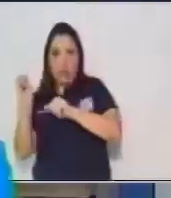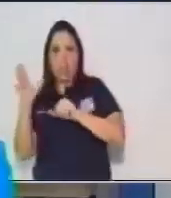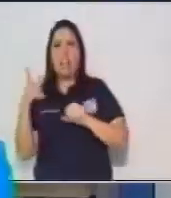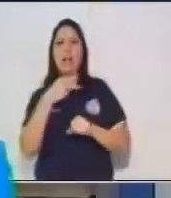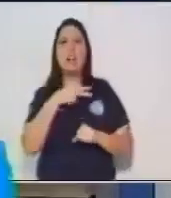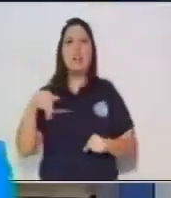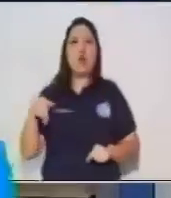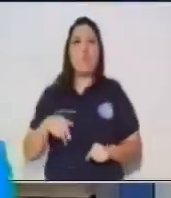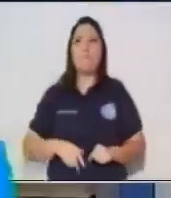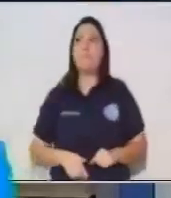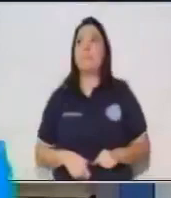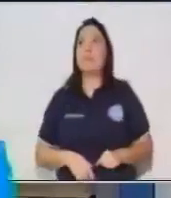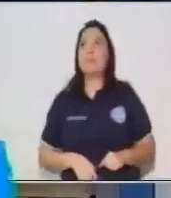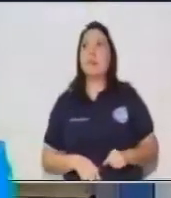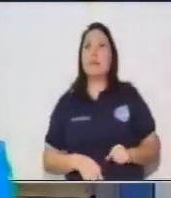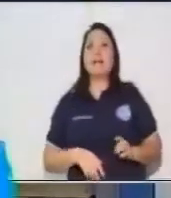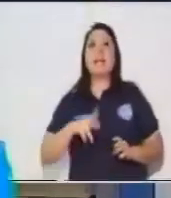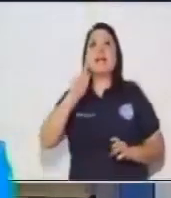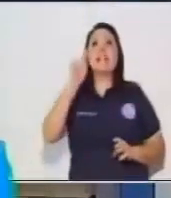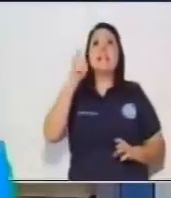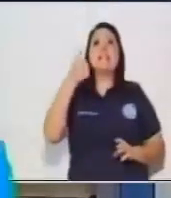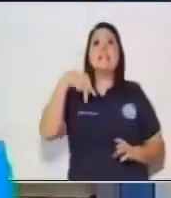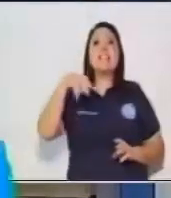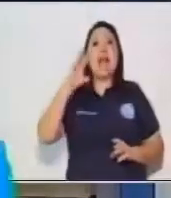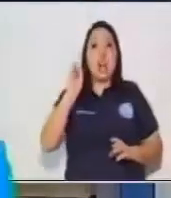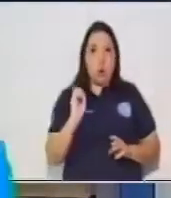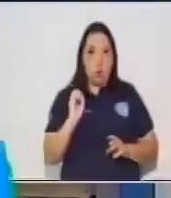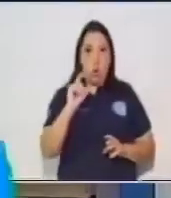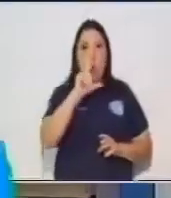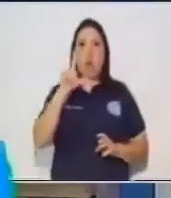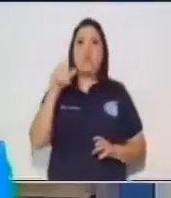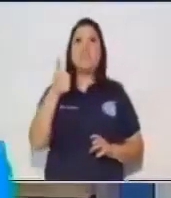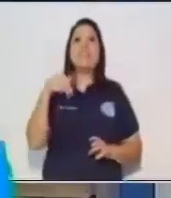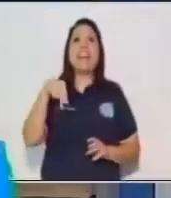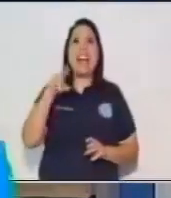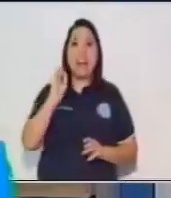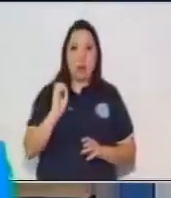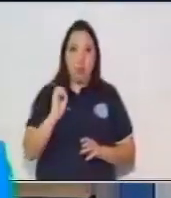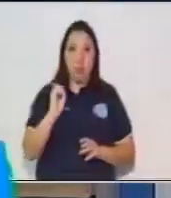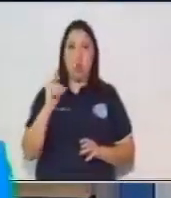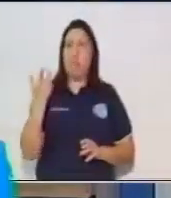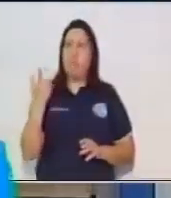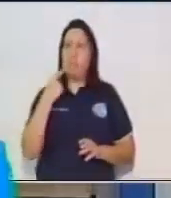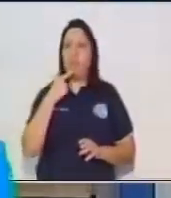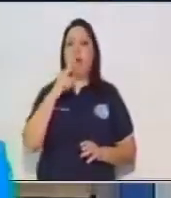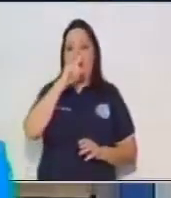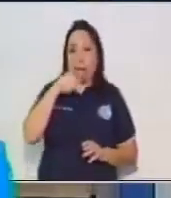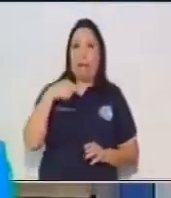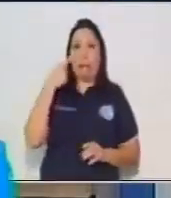ángulo se llama llano. Puedes ver que un ángulo llano